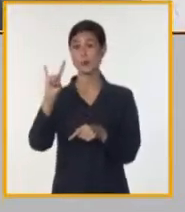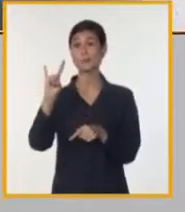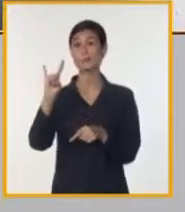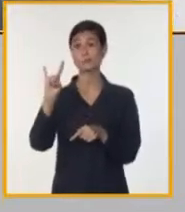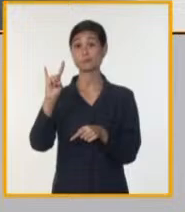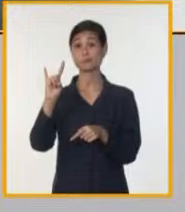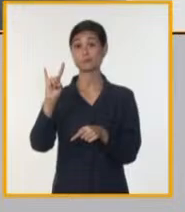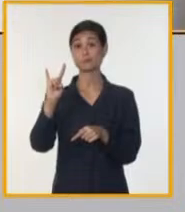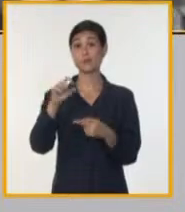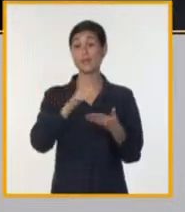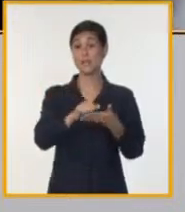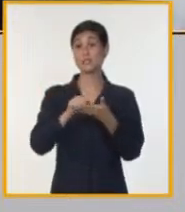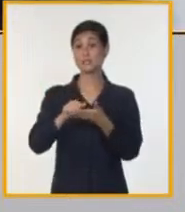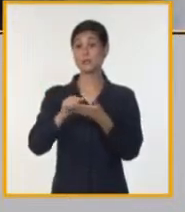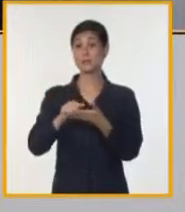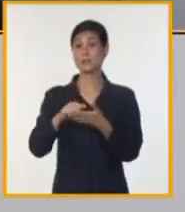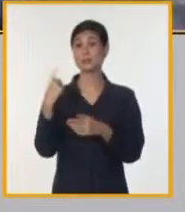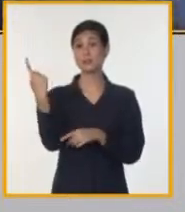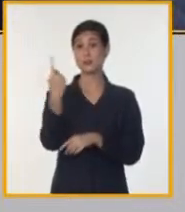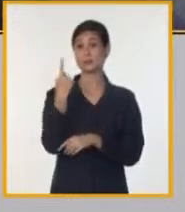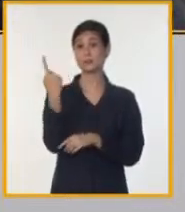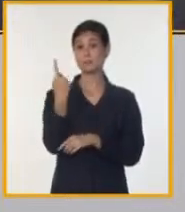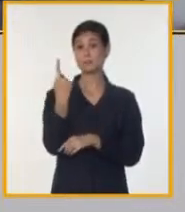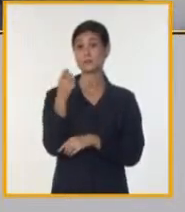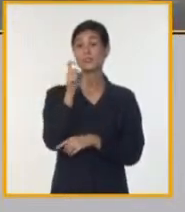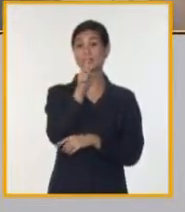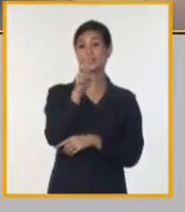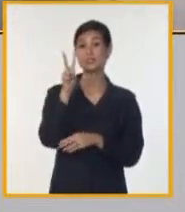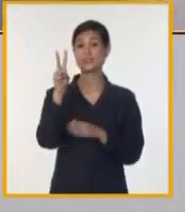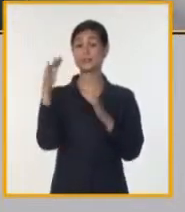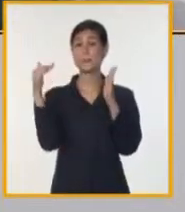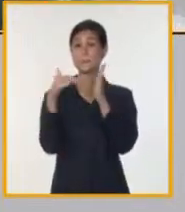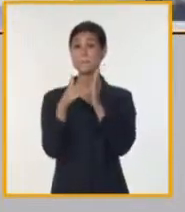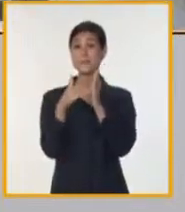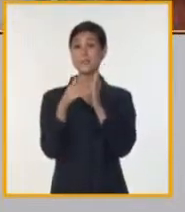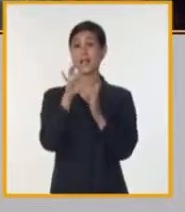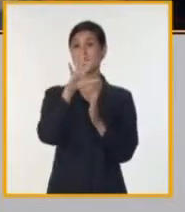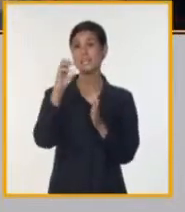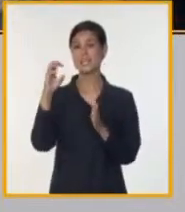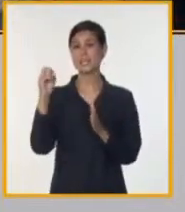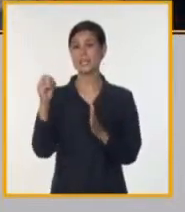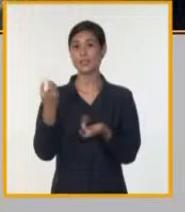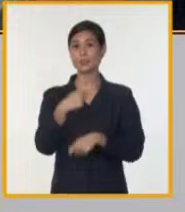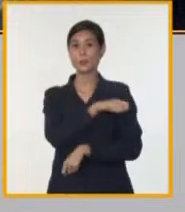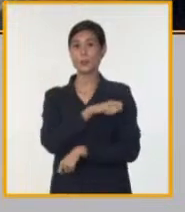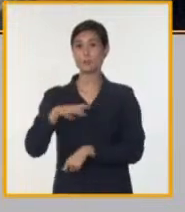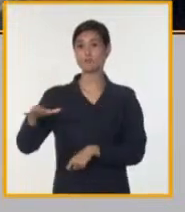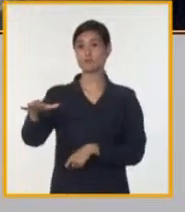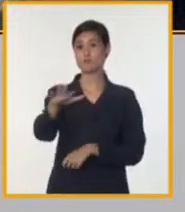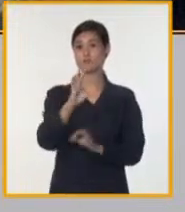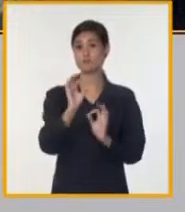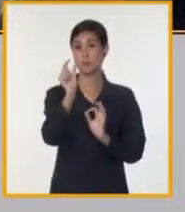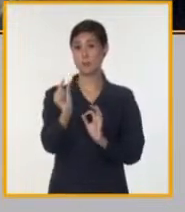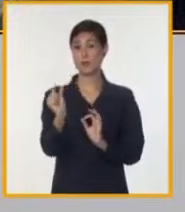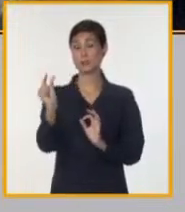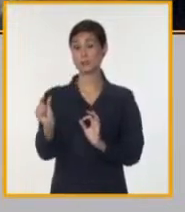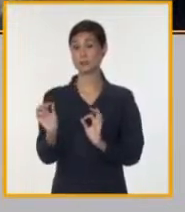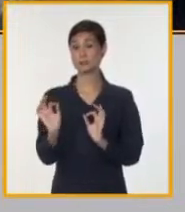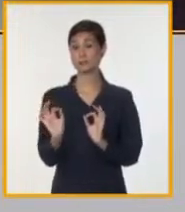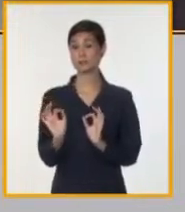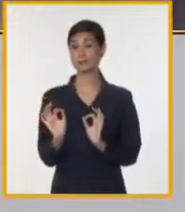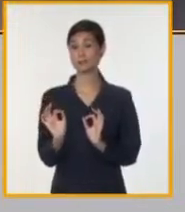nacional, por el esquema de ruta, 17.500 pasajeros. Y hoy lo hacemos apenas con 9.600 pasajeros. Es decir, una